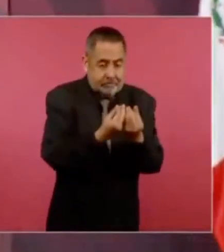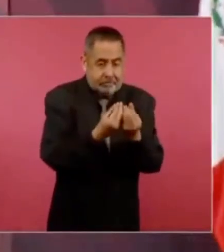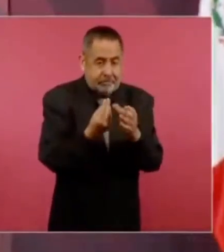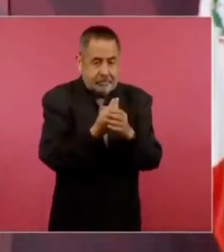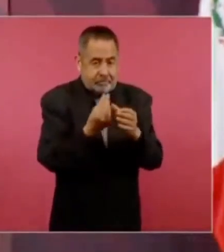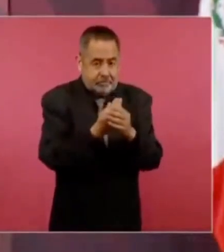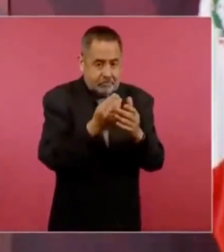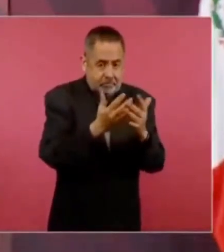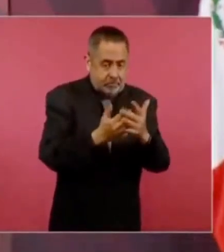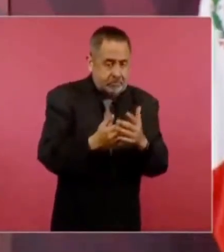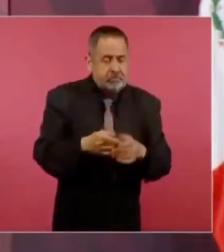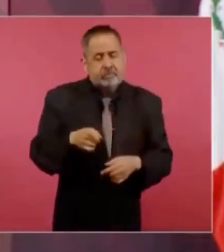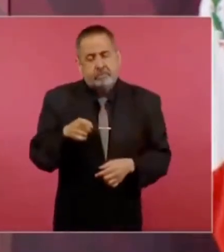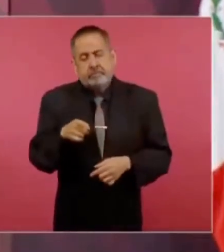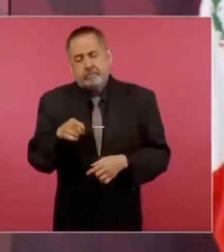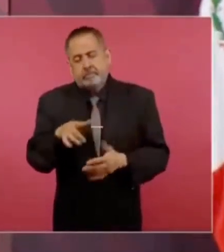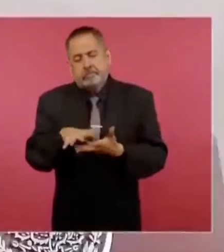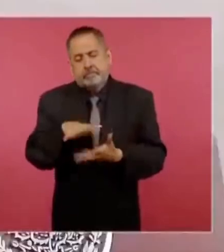Ya la mayoría de ellos